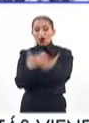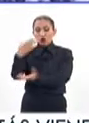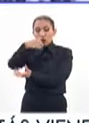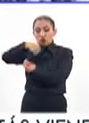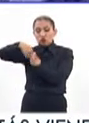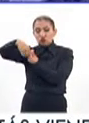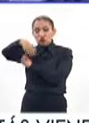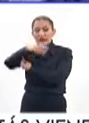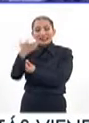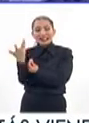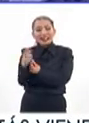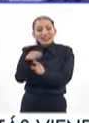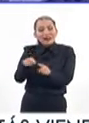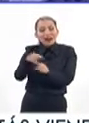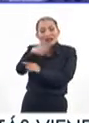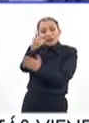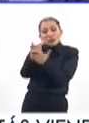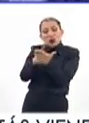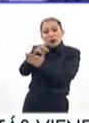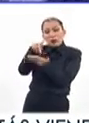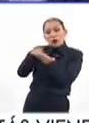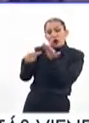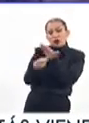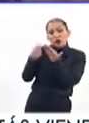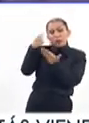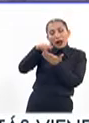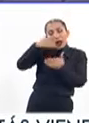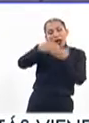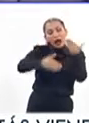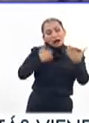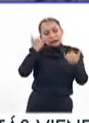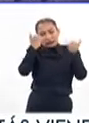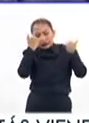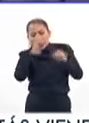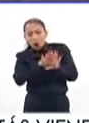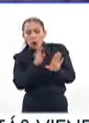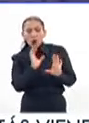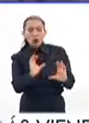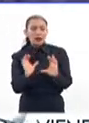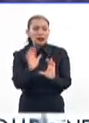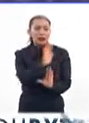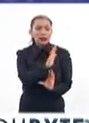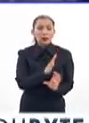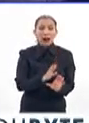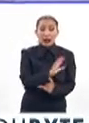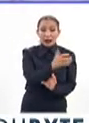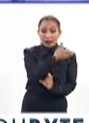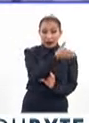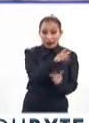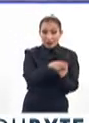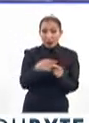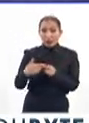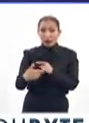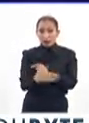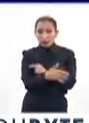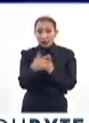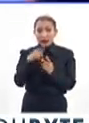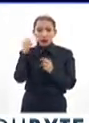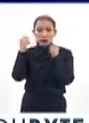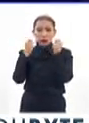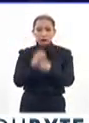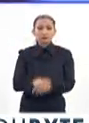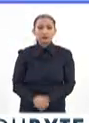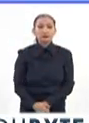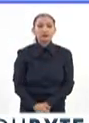Sustentable, se ejecutan diversos proyectos para la puesta en marcha de estrategias de conservación para los sectores agrícola, pesquero y el